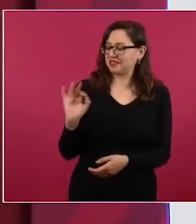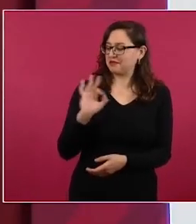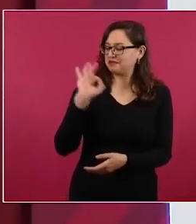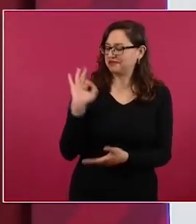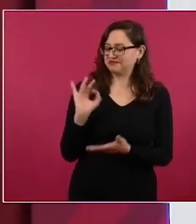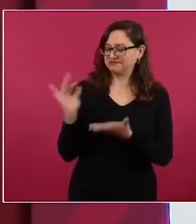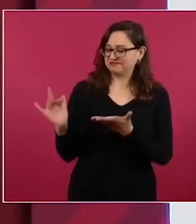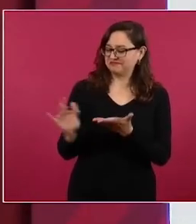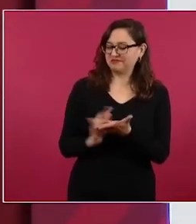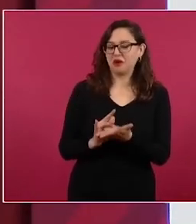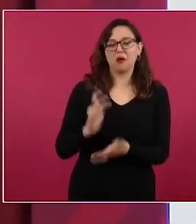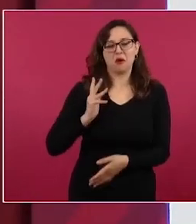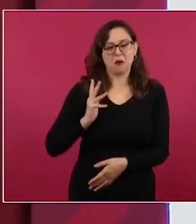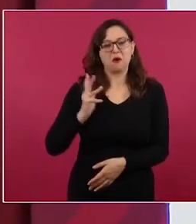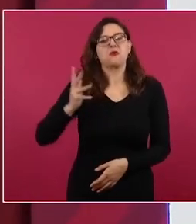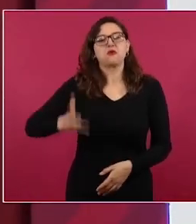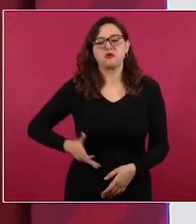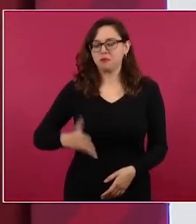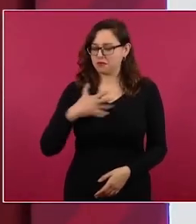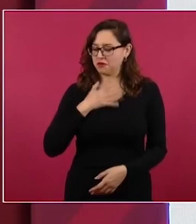Macuspana, Tabasco.